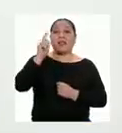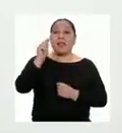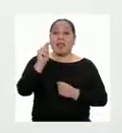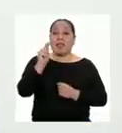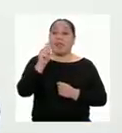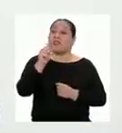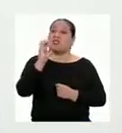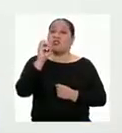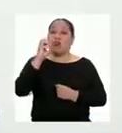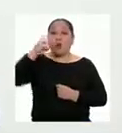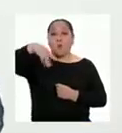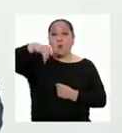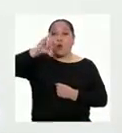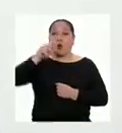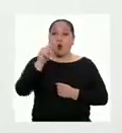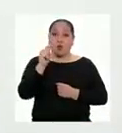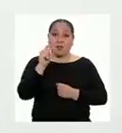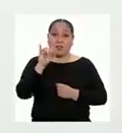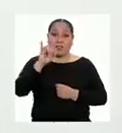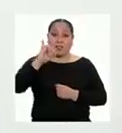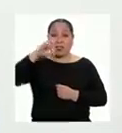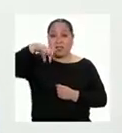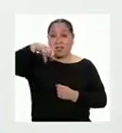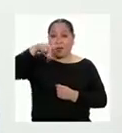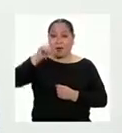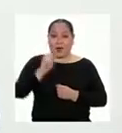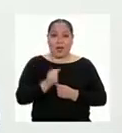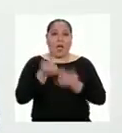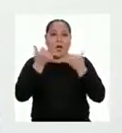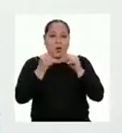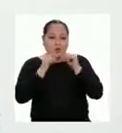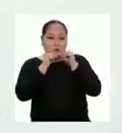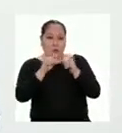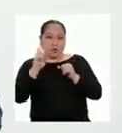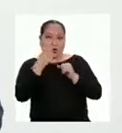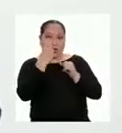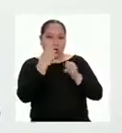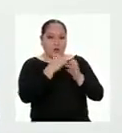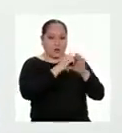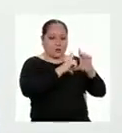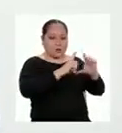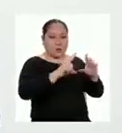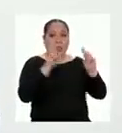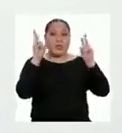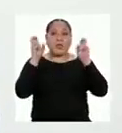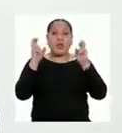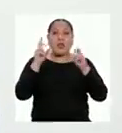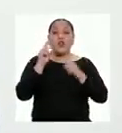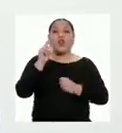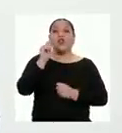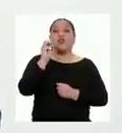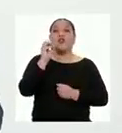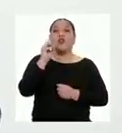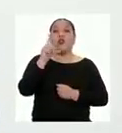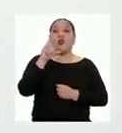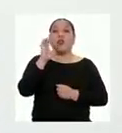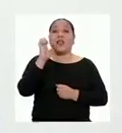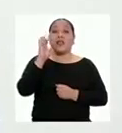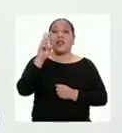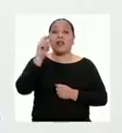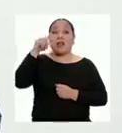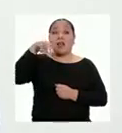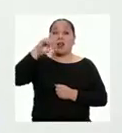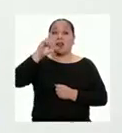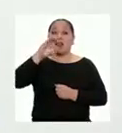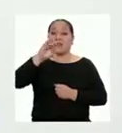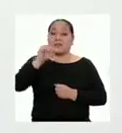hoy. Nos toca seguir con el segundo texto, la que se titula La tolerancia a la diversidad. Leamos